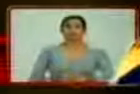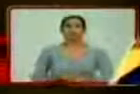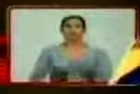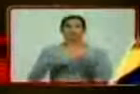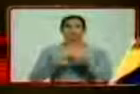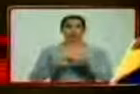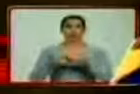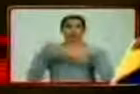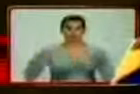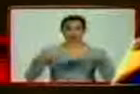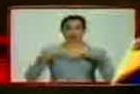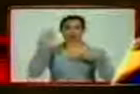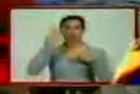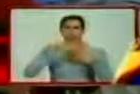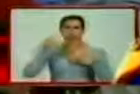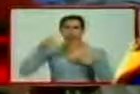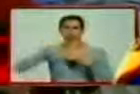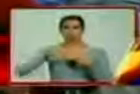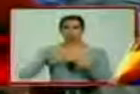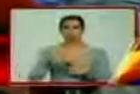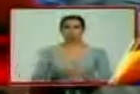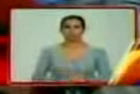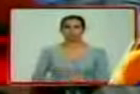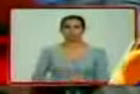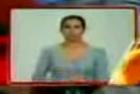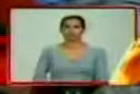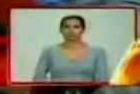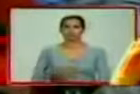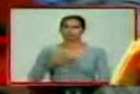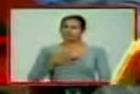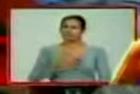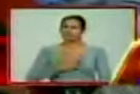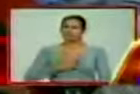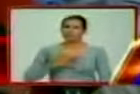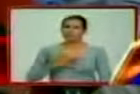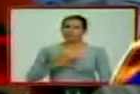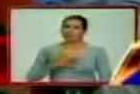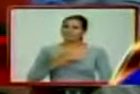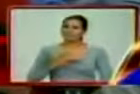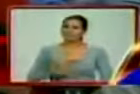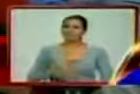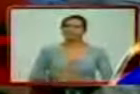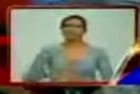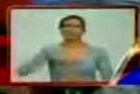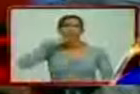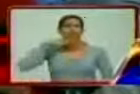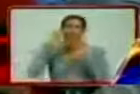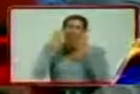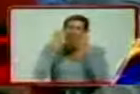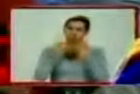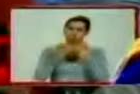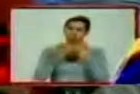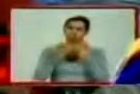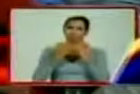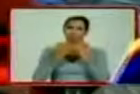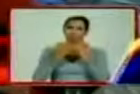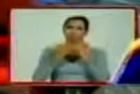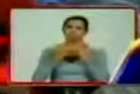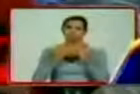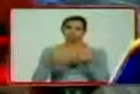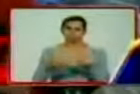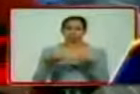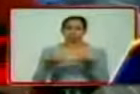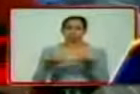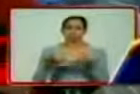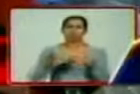comandante de la revolución en Venezuela. Estamos conmovidos, nos ha llenado de tristeza esta situación, pero